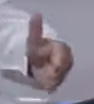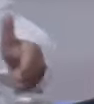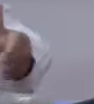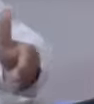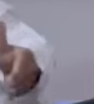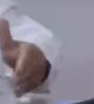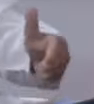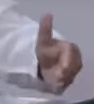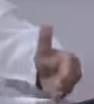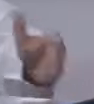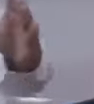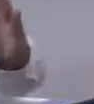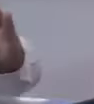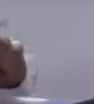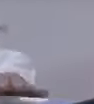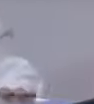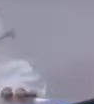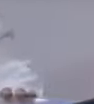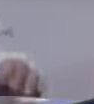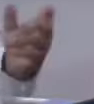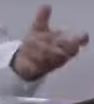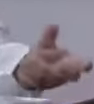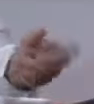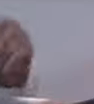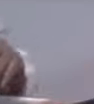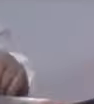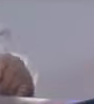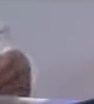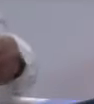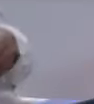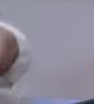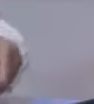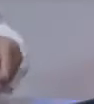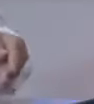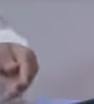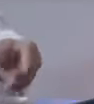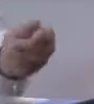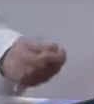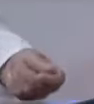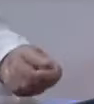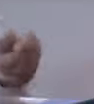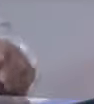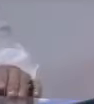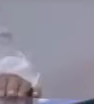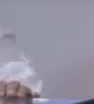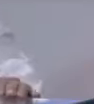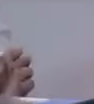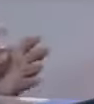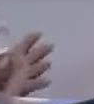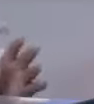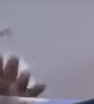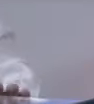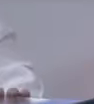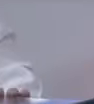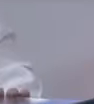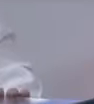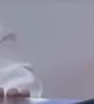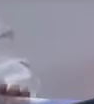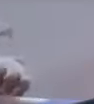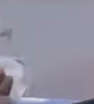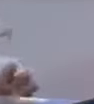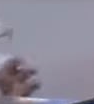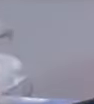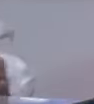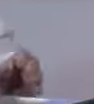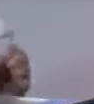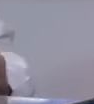contratados y estaban al servicio de de pinoche colocaron la bomba un agente de la Silla activó y fueron liberados